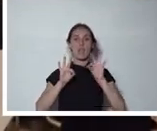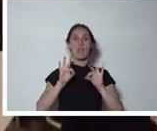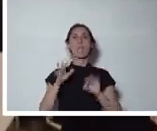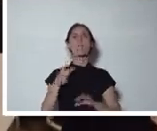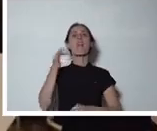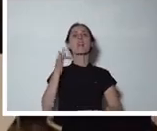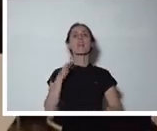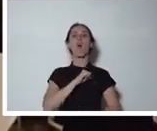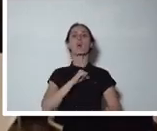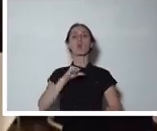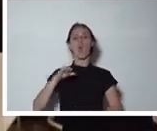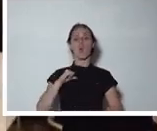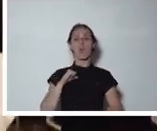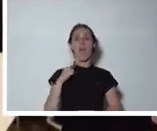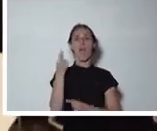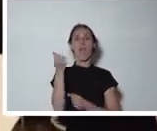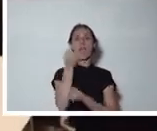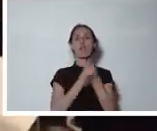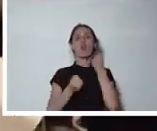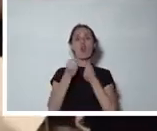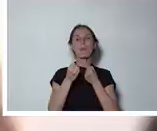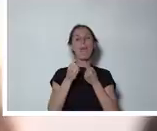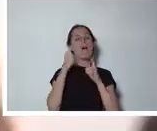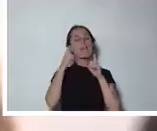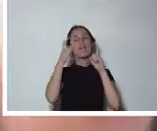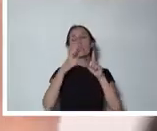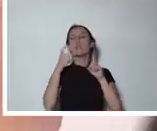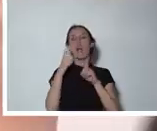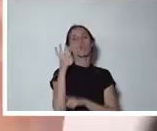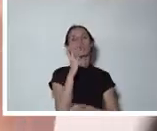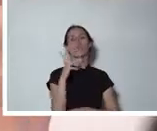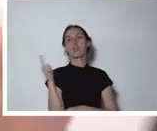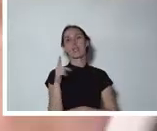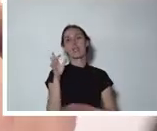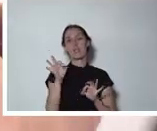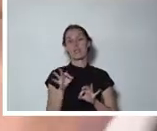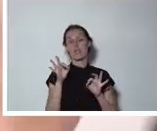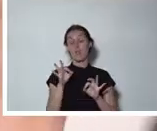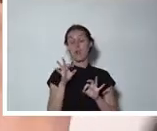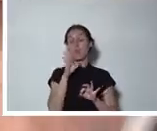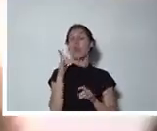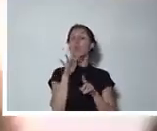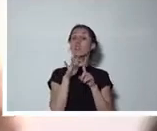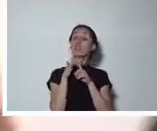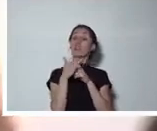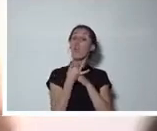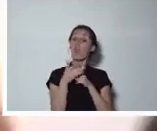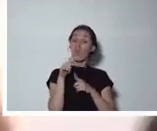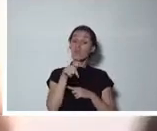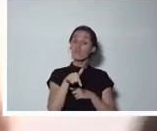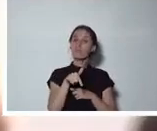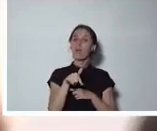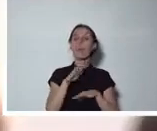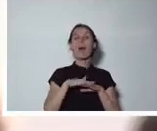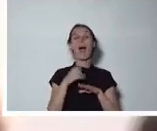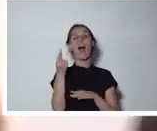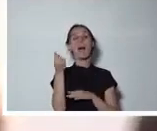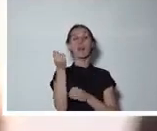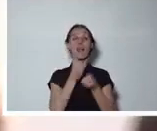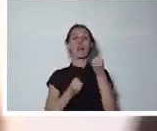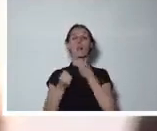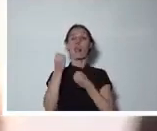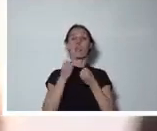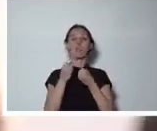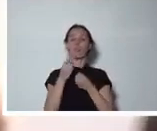económica Por qué Porque la sobreexplotación y la violencia ha sido para el capitalismo una buena